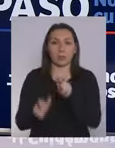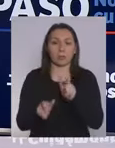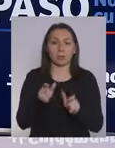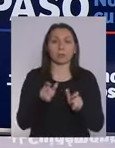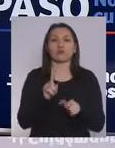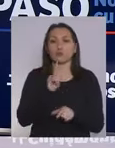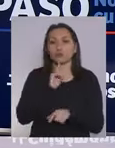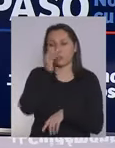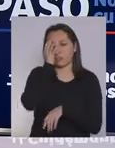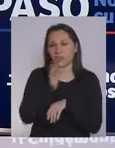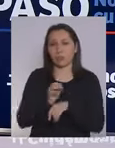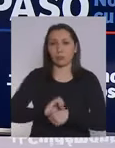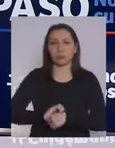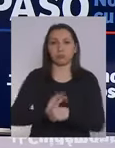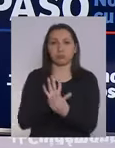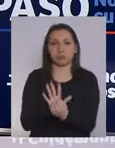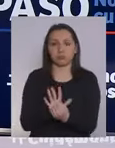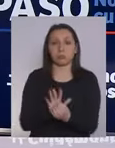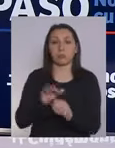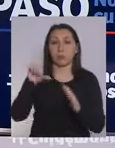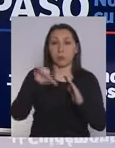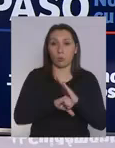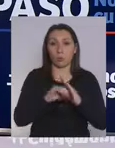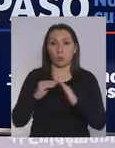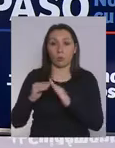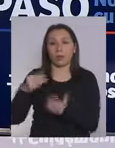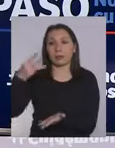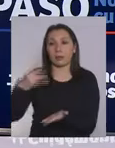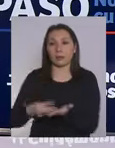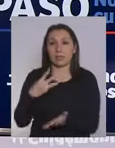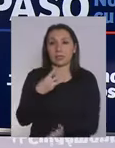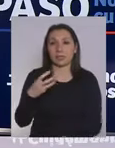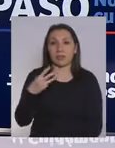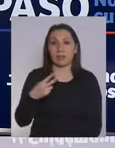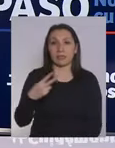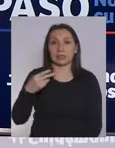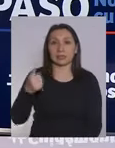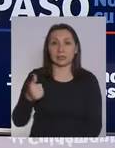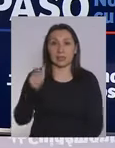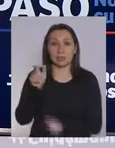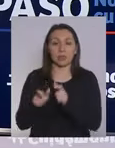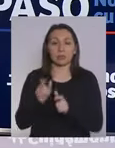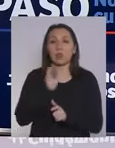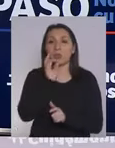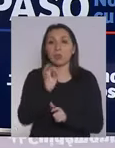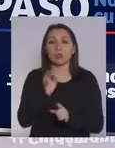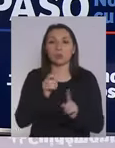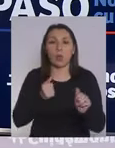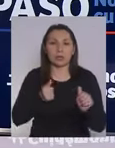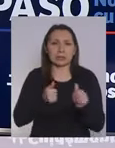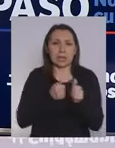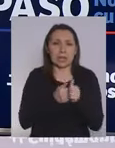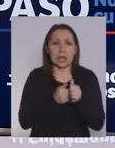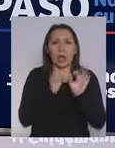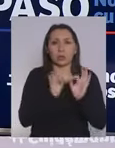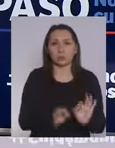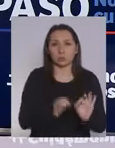contagiadas con coronavirus y en cuarentena y tres mil 326 personas declaradas como contacto estrecho